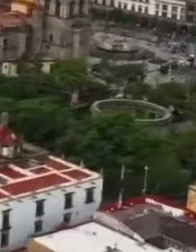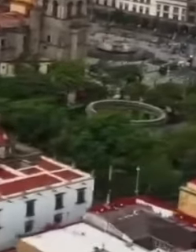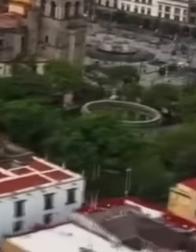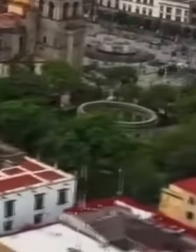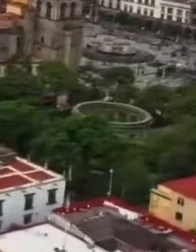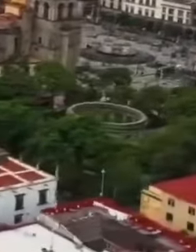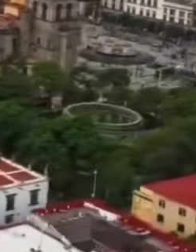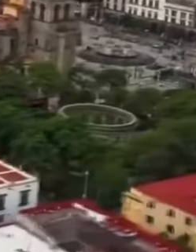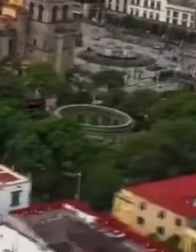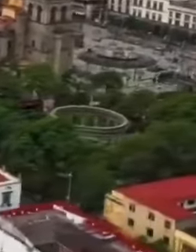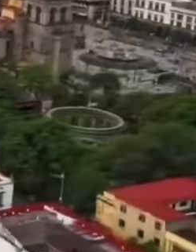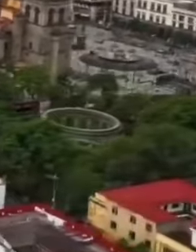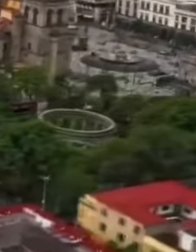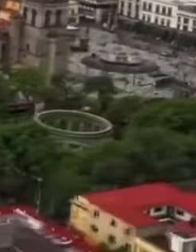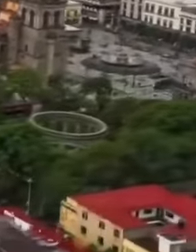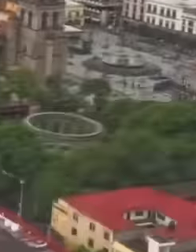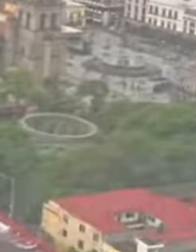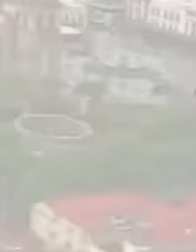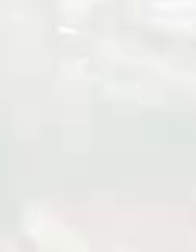Guadalajara.